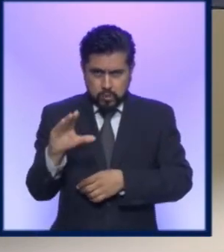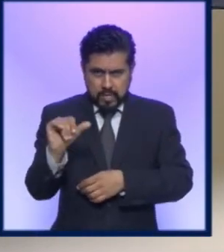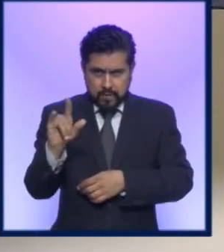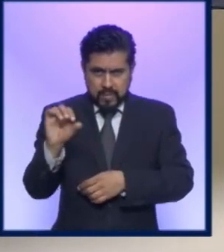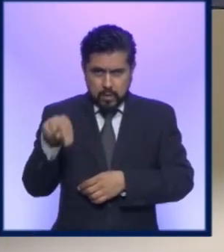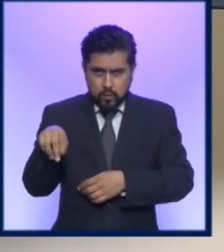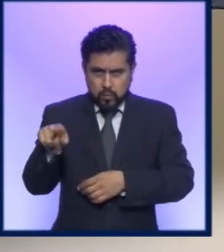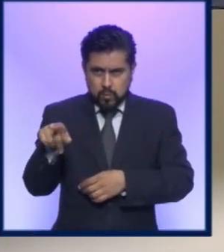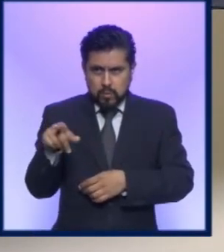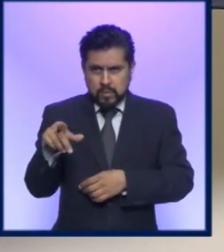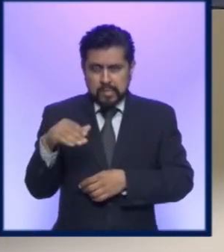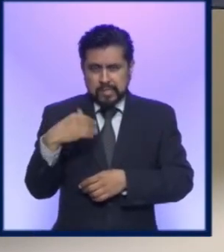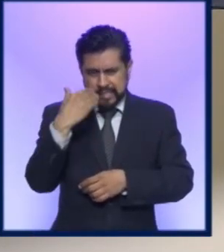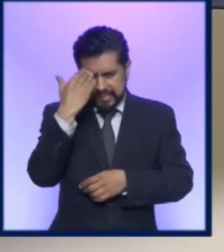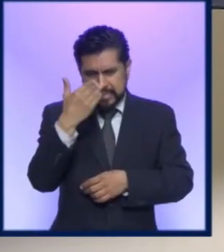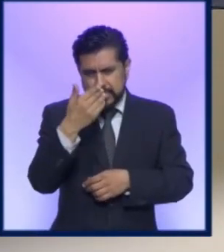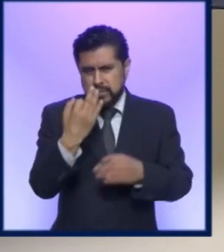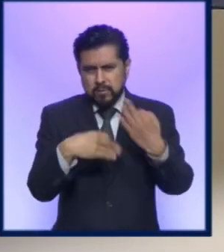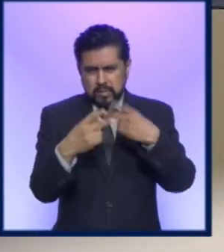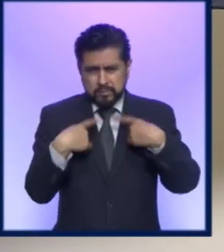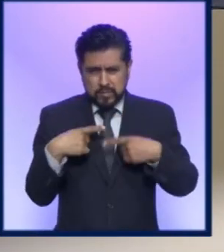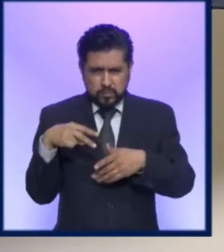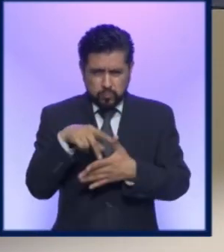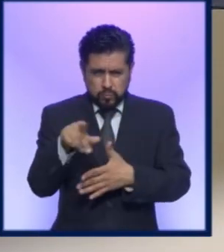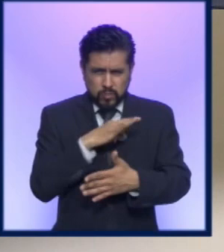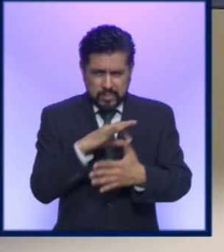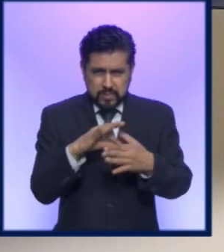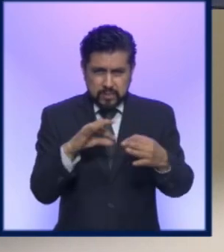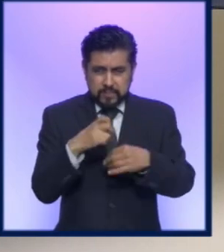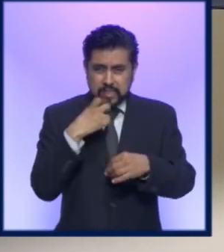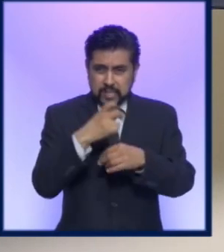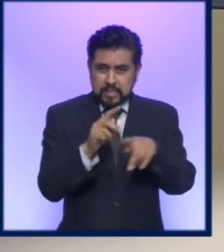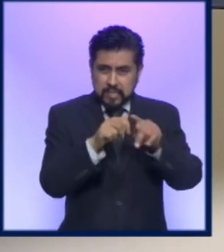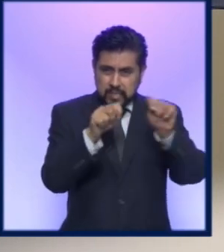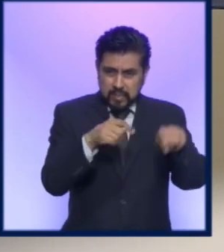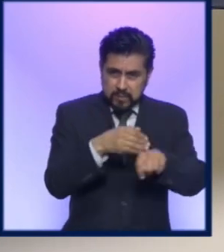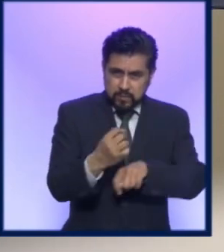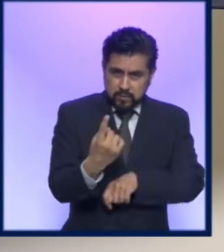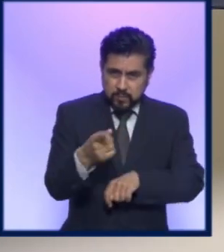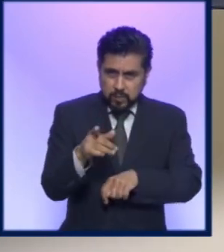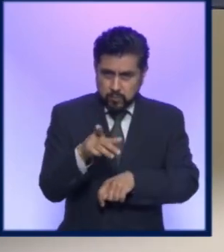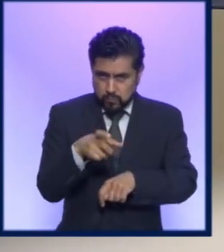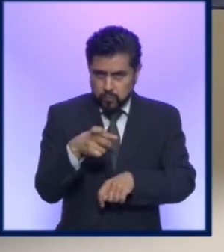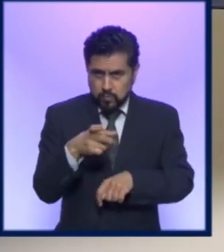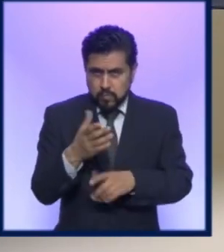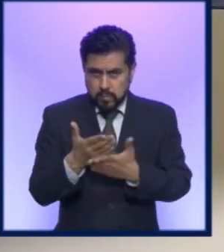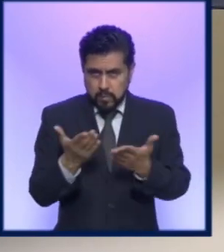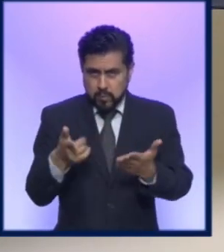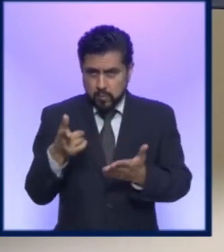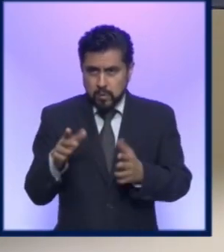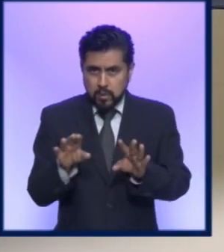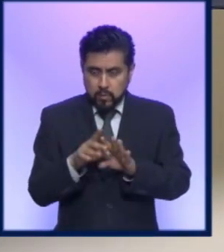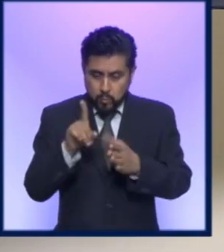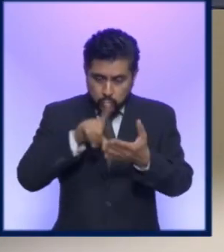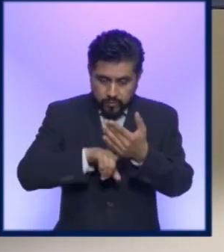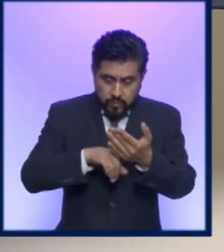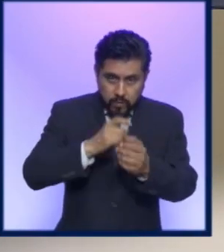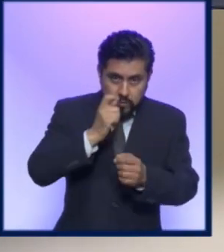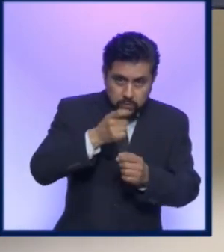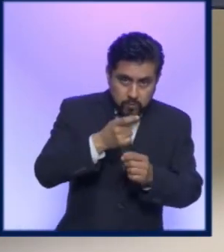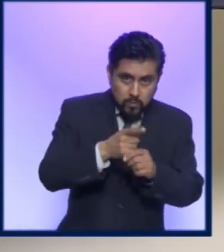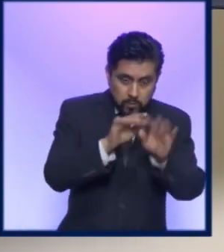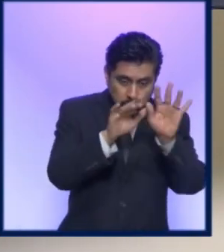nuestra audiencia quiere conocer más sobre esta tesis relevante por favor nos podrías explicar ahora el contenido del